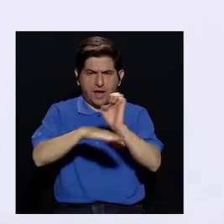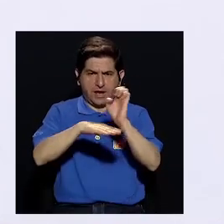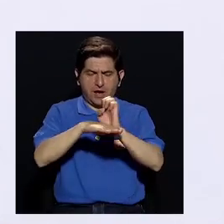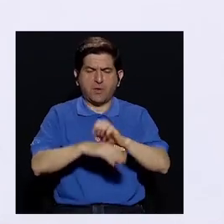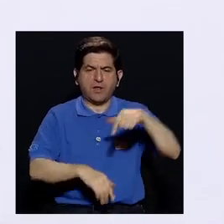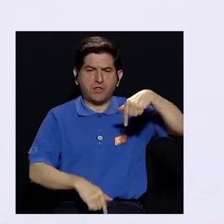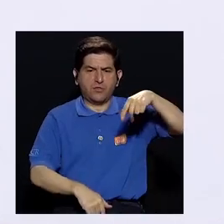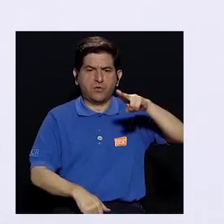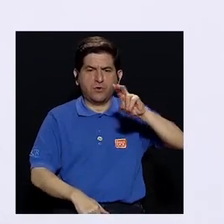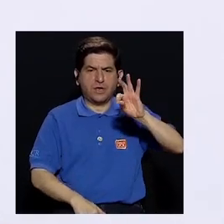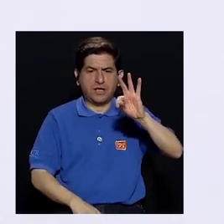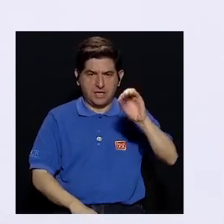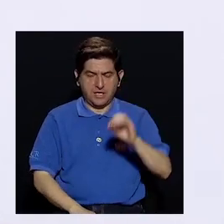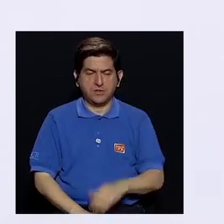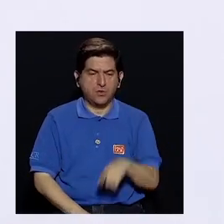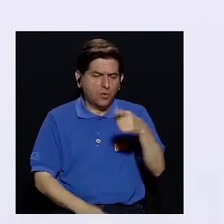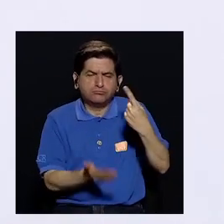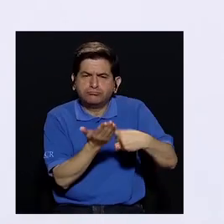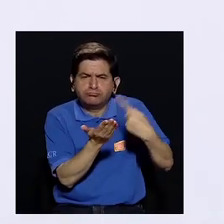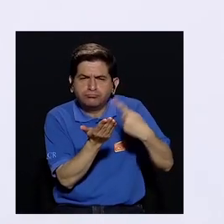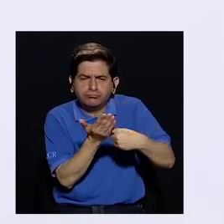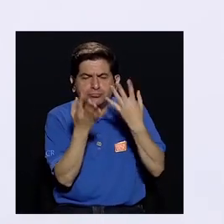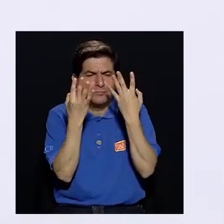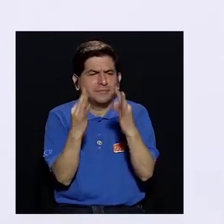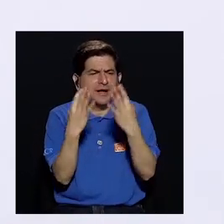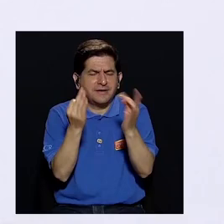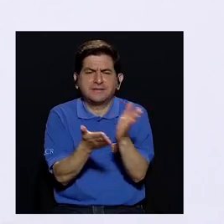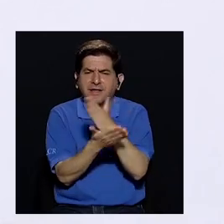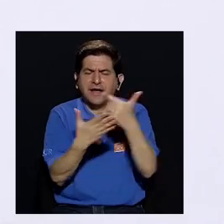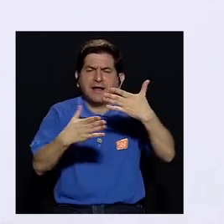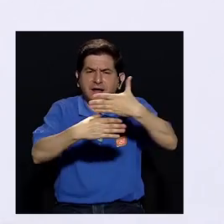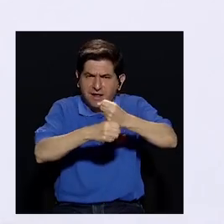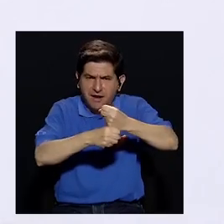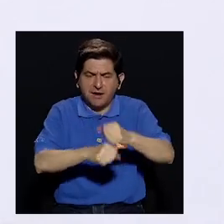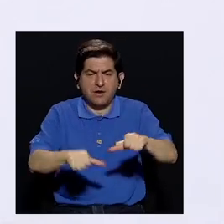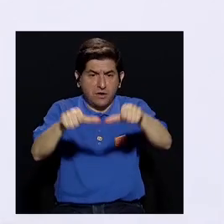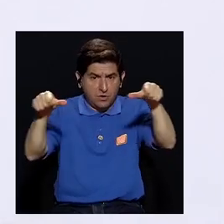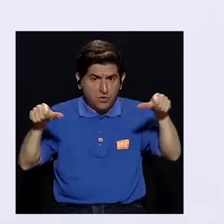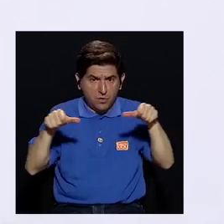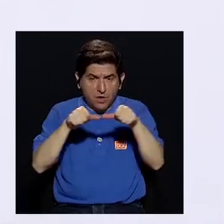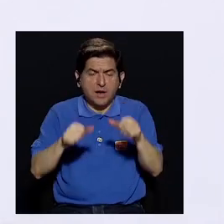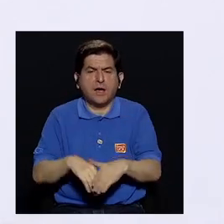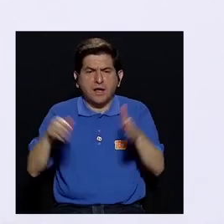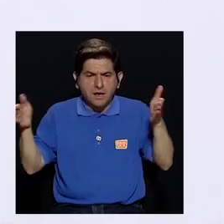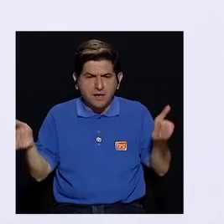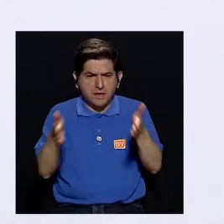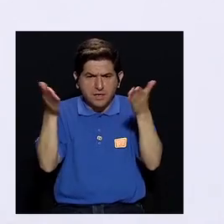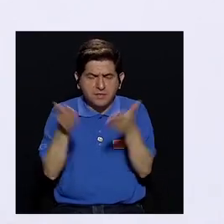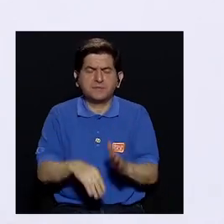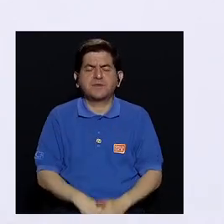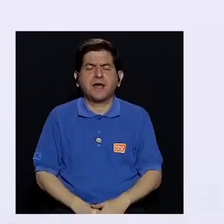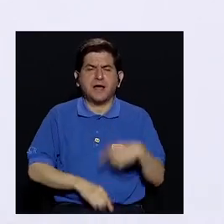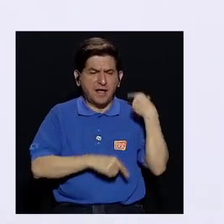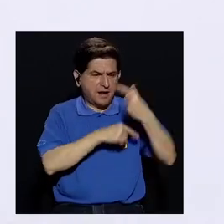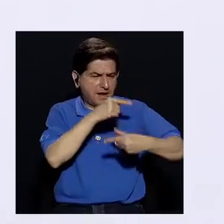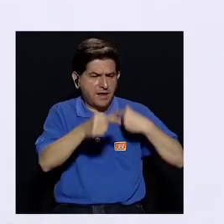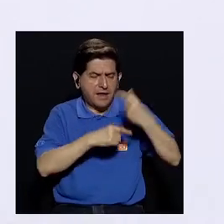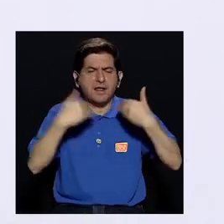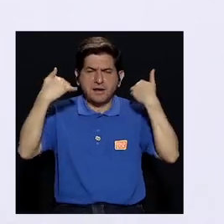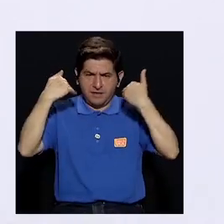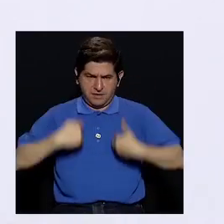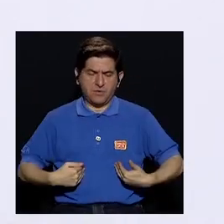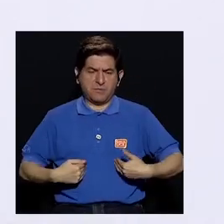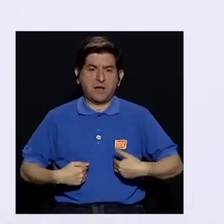tuvimos una reunión en quito en ecuador en que discutimos eso y se acordó tratar de hacer algo en